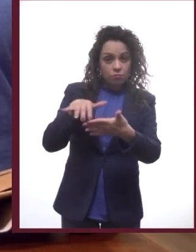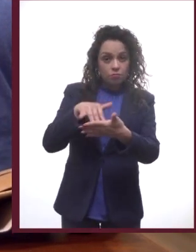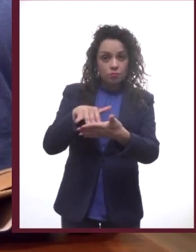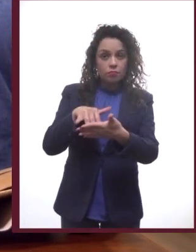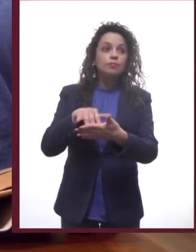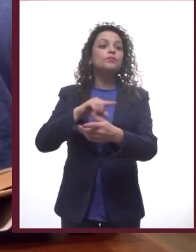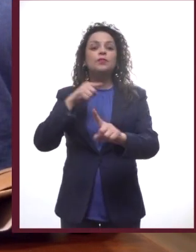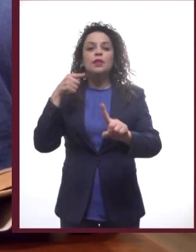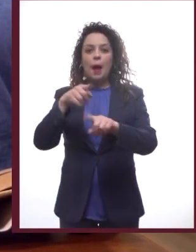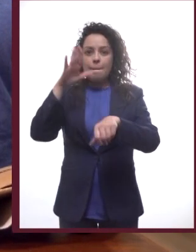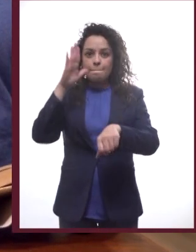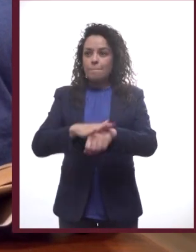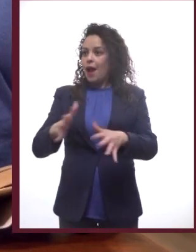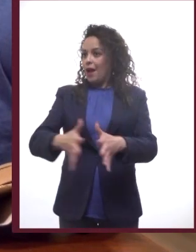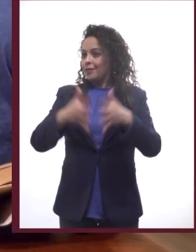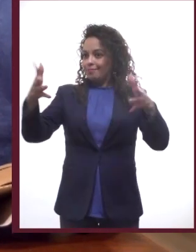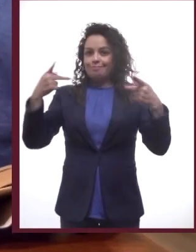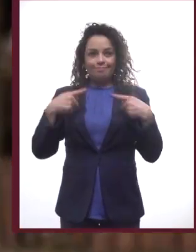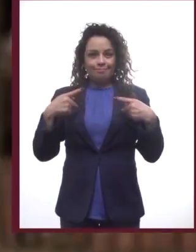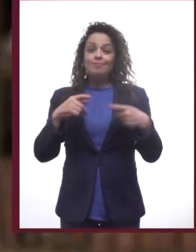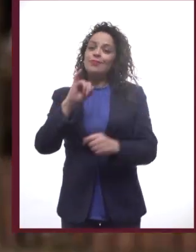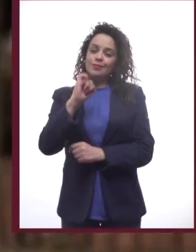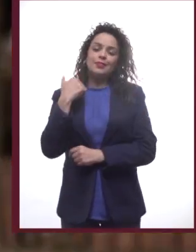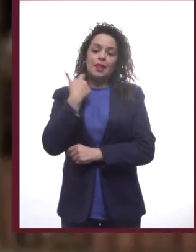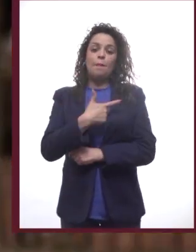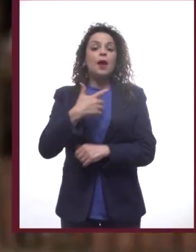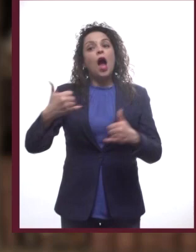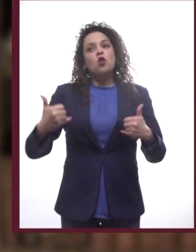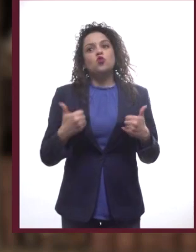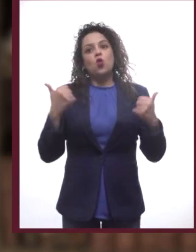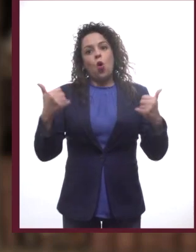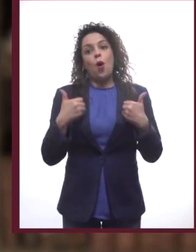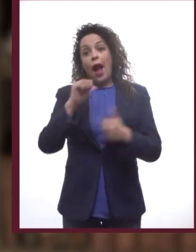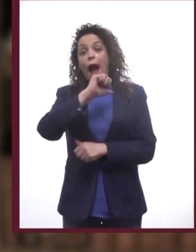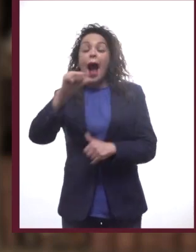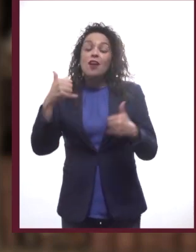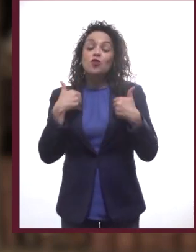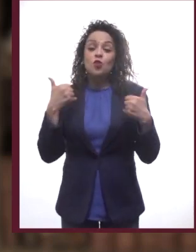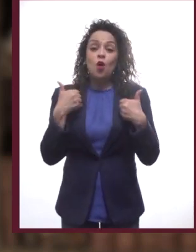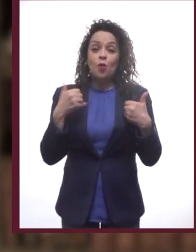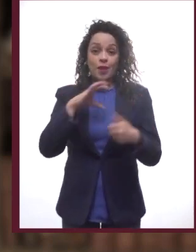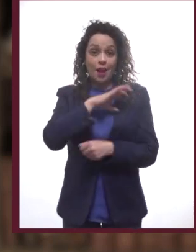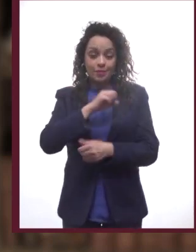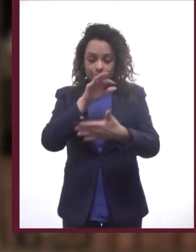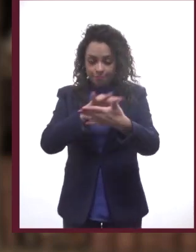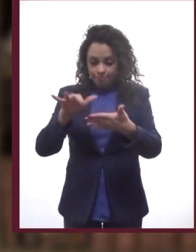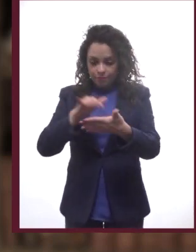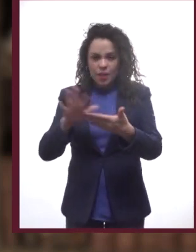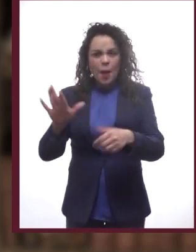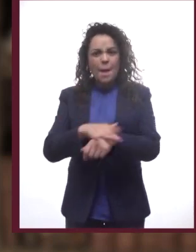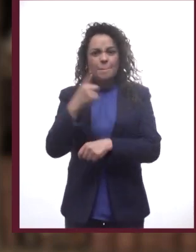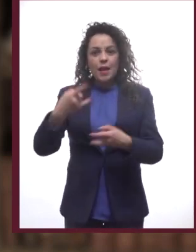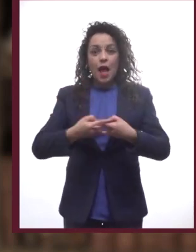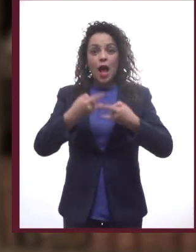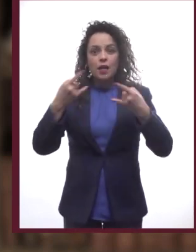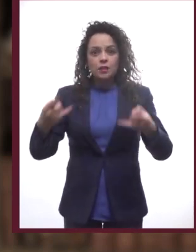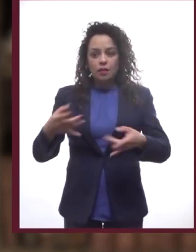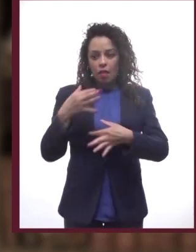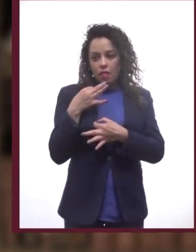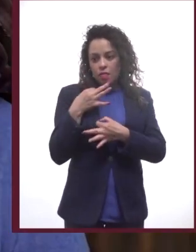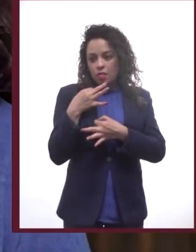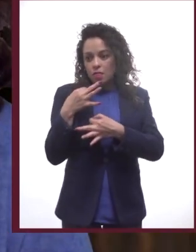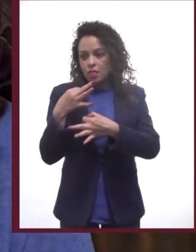mercado masivo. Sí, me interesan los jóvenes lectores. En especial porque se enganchan con las